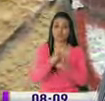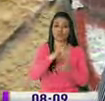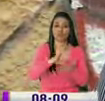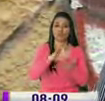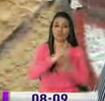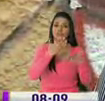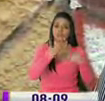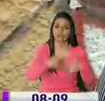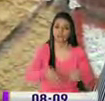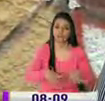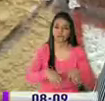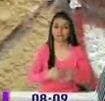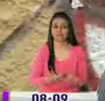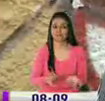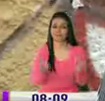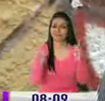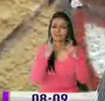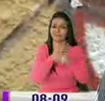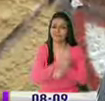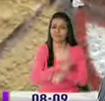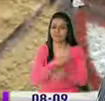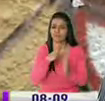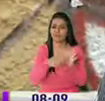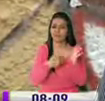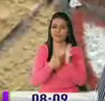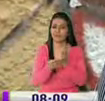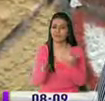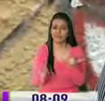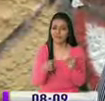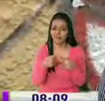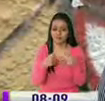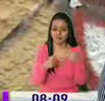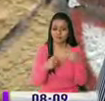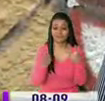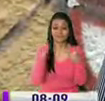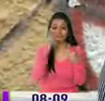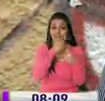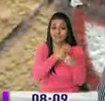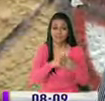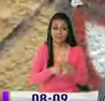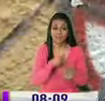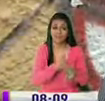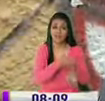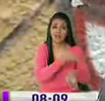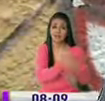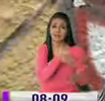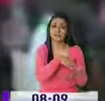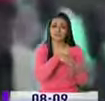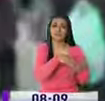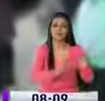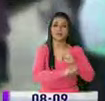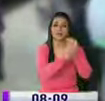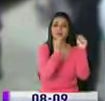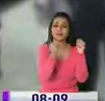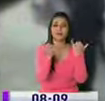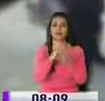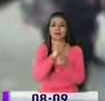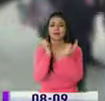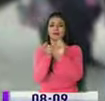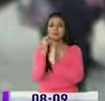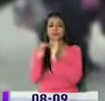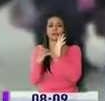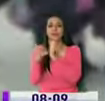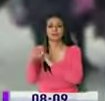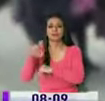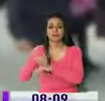colegio. Difícil, y el horario. El horario también bastante difícil porque estudiaban en la mañana. A esto debe sumarse